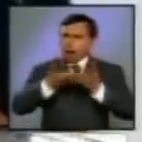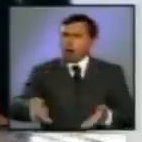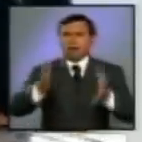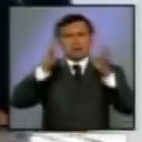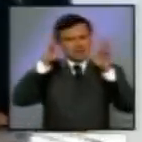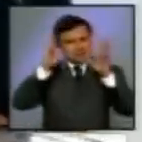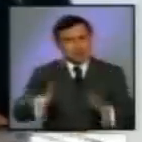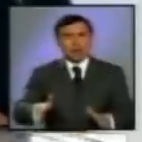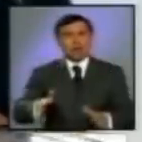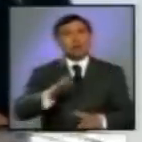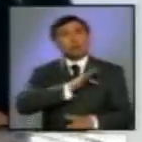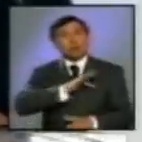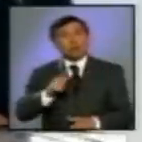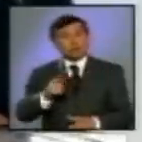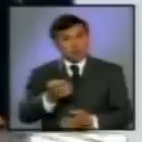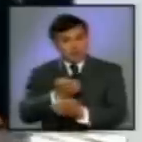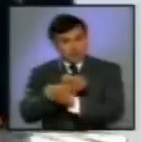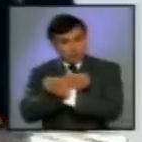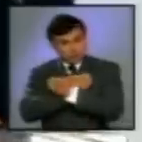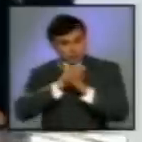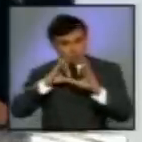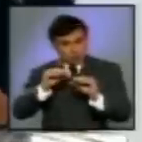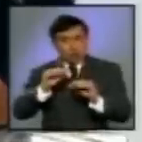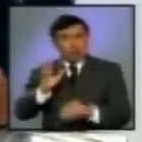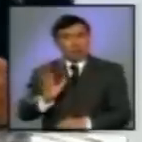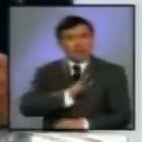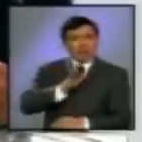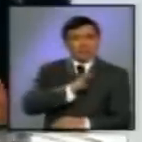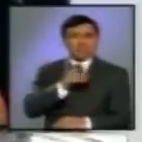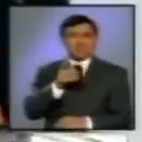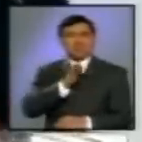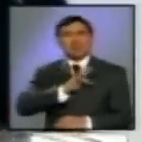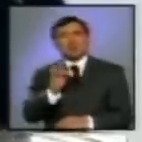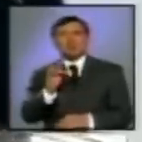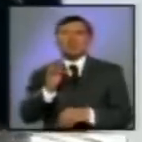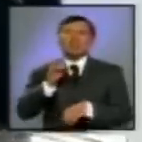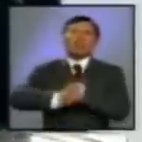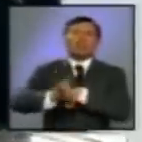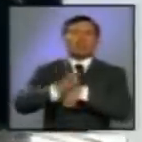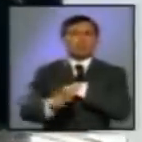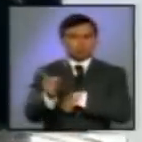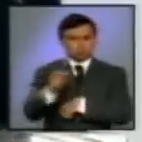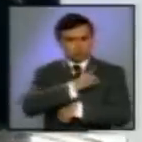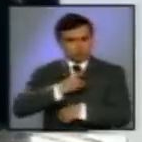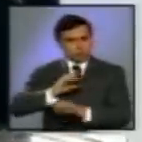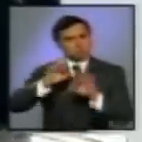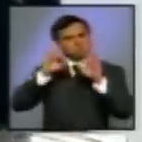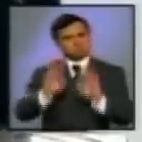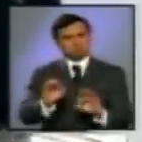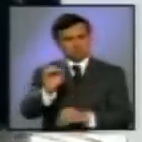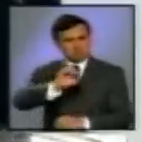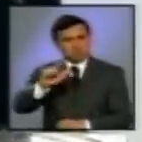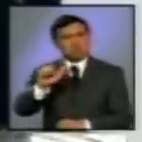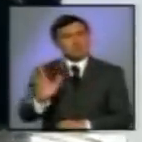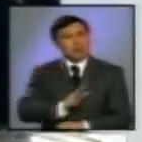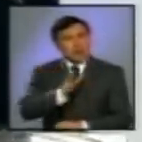rehén la calidad de la educación del país. Ha llegado el momento de que las maestras y los maestros que están del lado